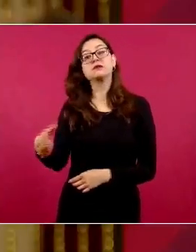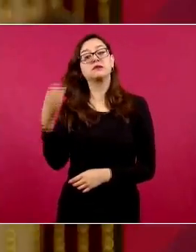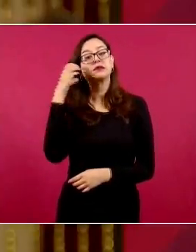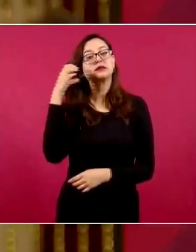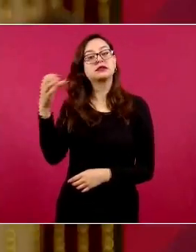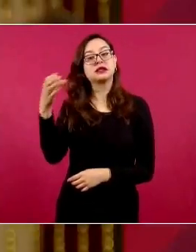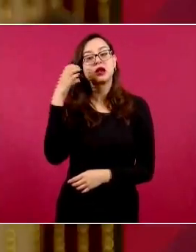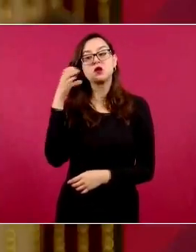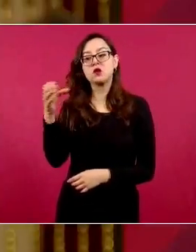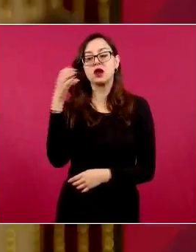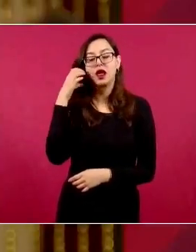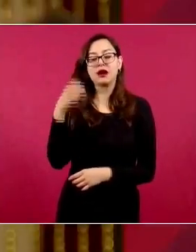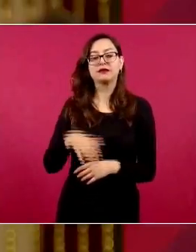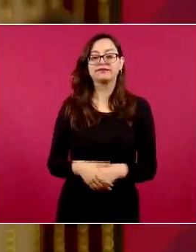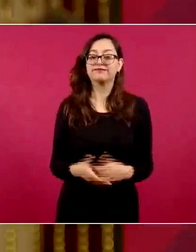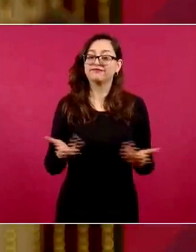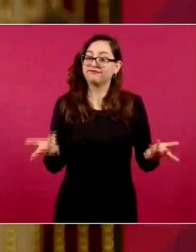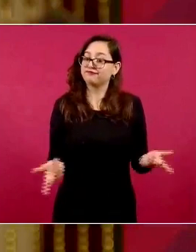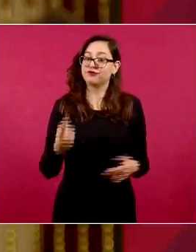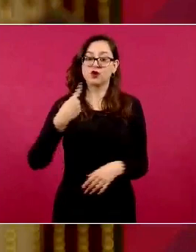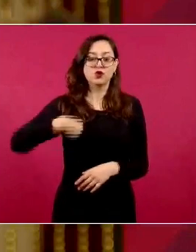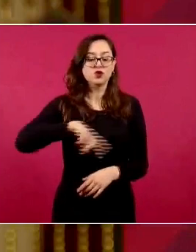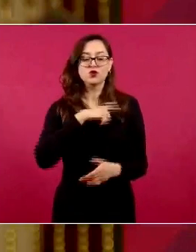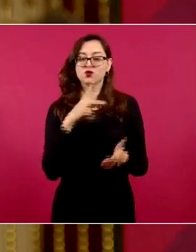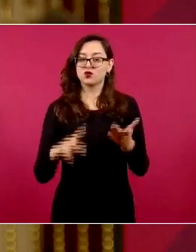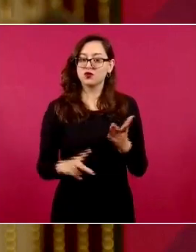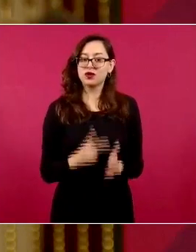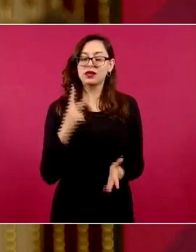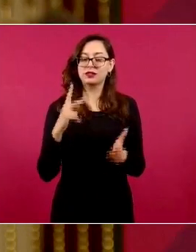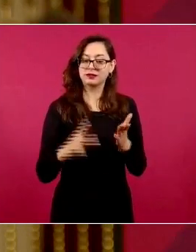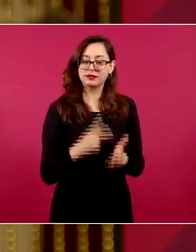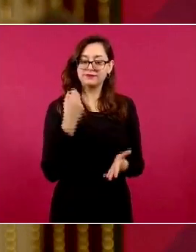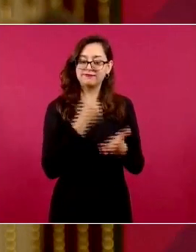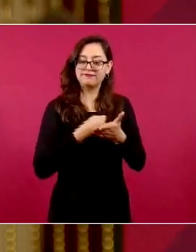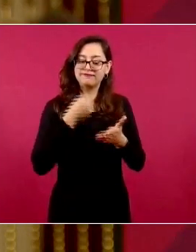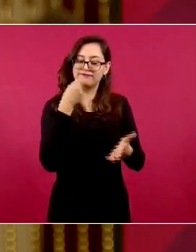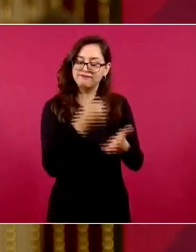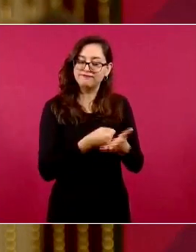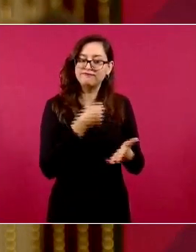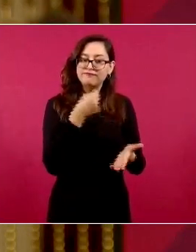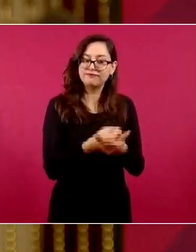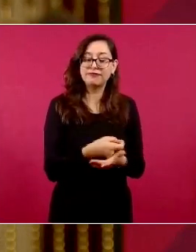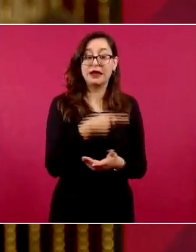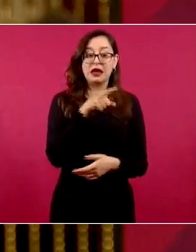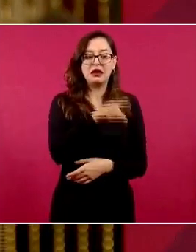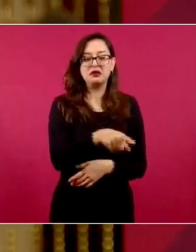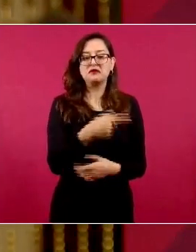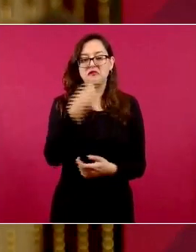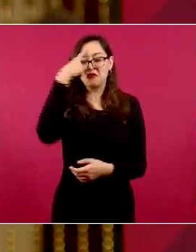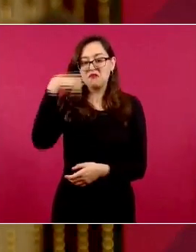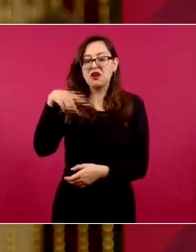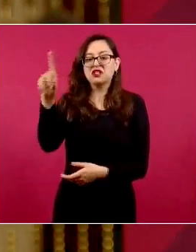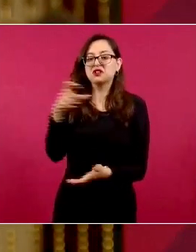operaciones delictivas. Aquí hemos insistido también en cómo para los grupos criminales operar con este tipo de instrumentos